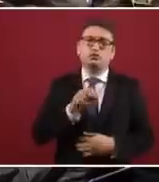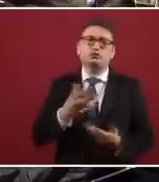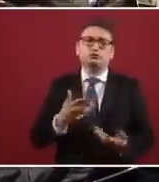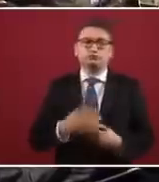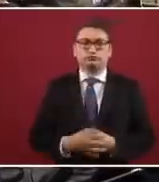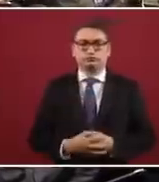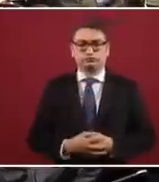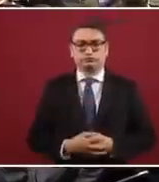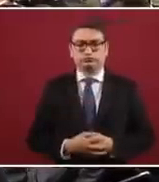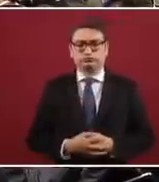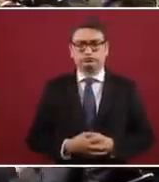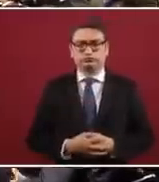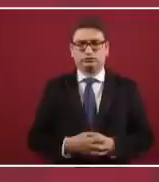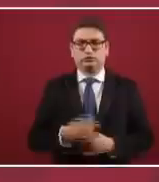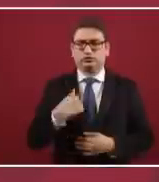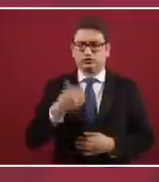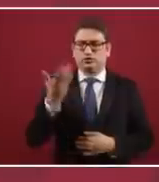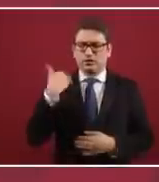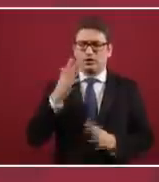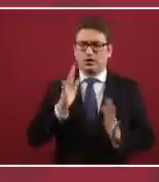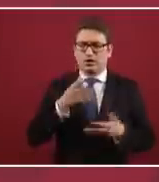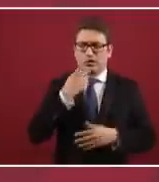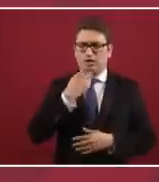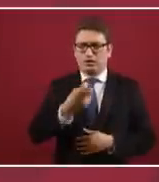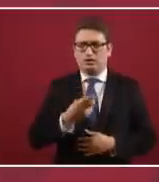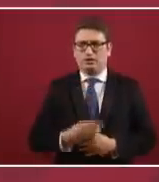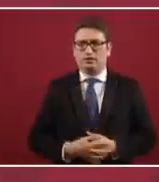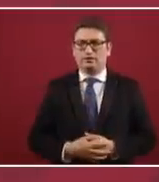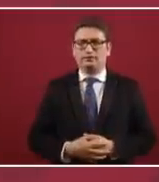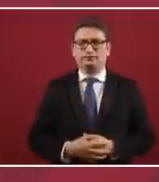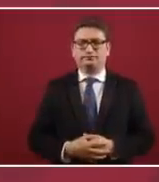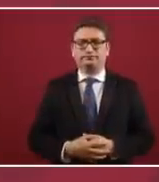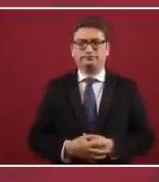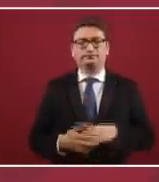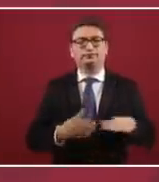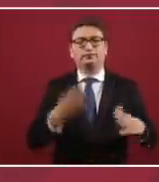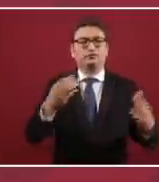al aborto? Ya te contesté anteriormente. Bien.